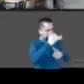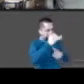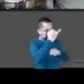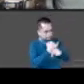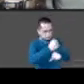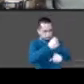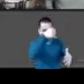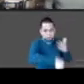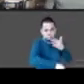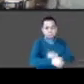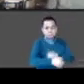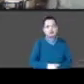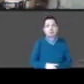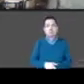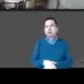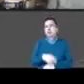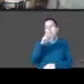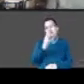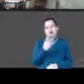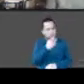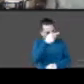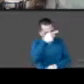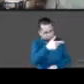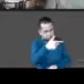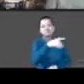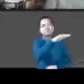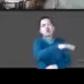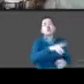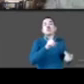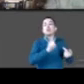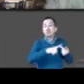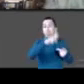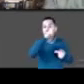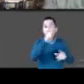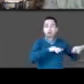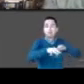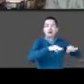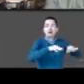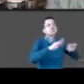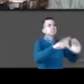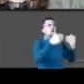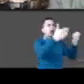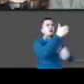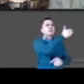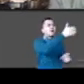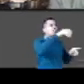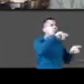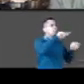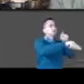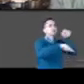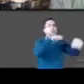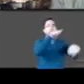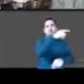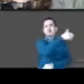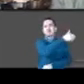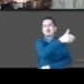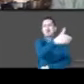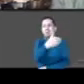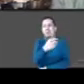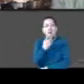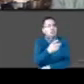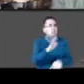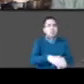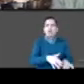seguramente son adolescentes que estén en las zonas rurales del país por lo tanto la mayor participación y peso en el trabajo